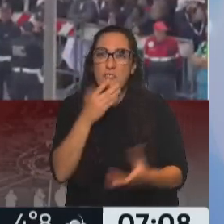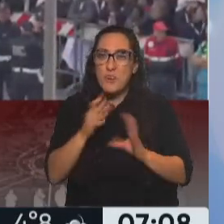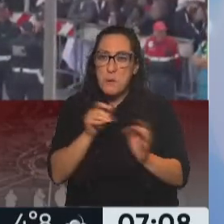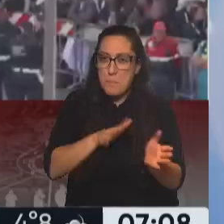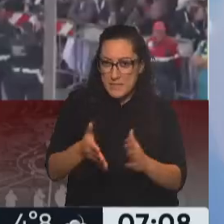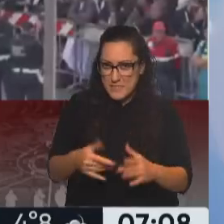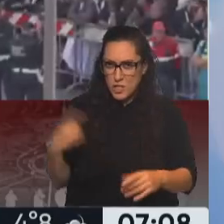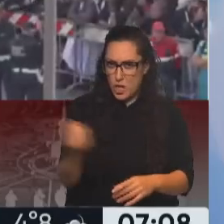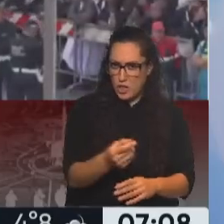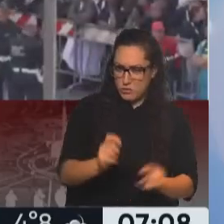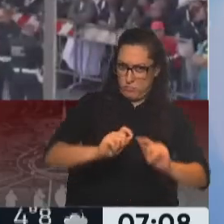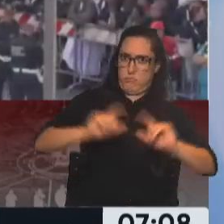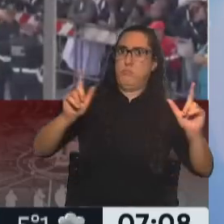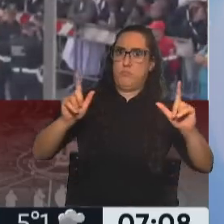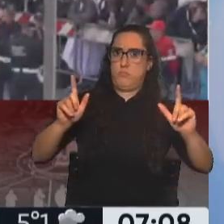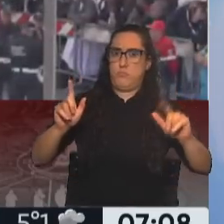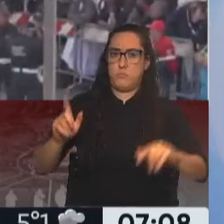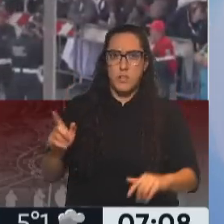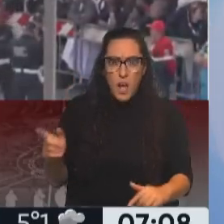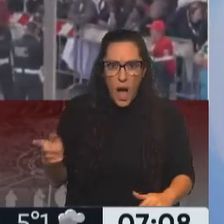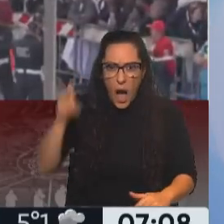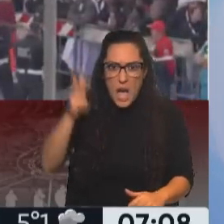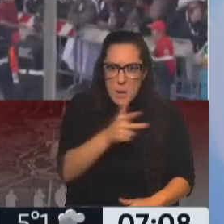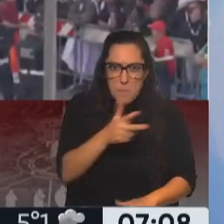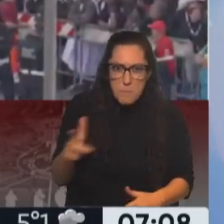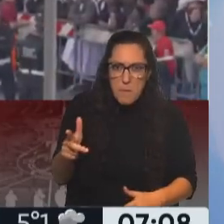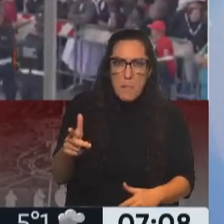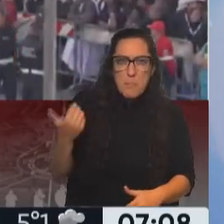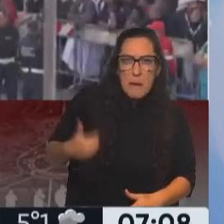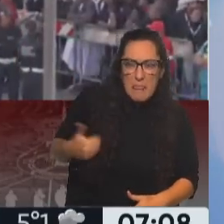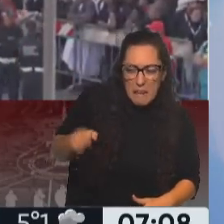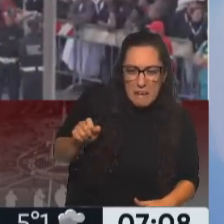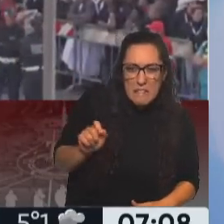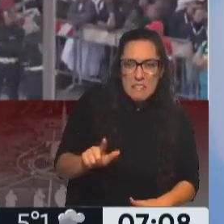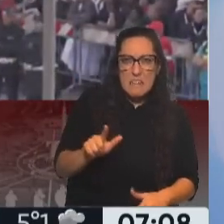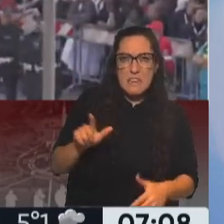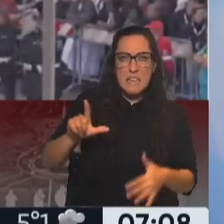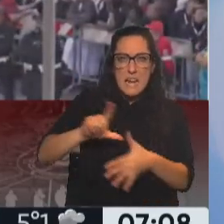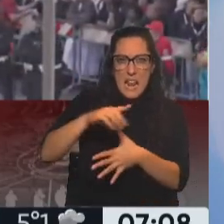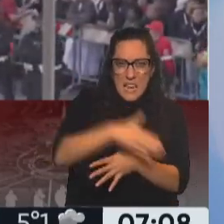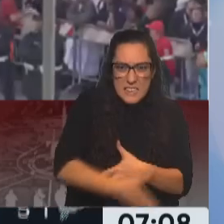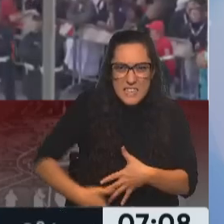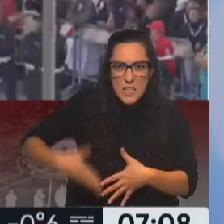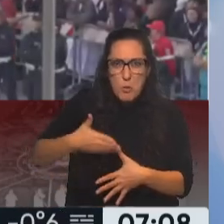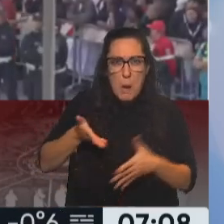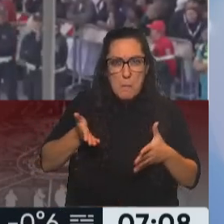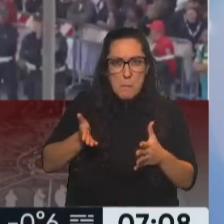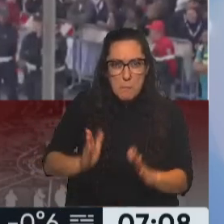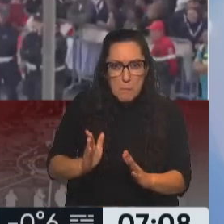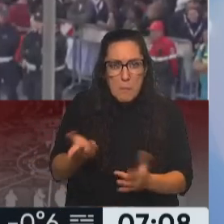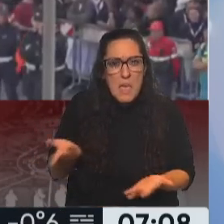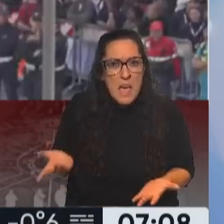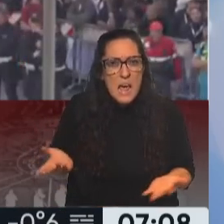todos se sorprendieron. Un papa argentino, un papa latinoamericano acaba de empezar una revolución total.